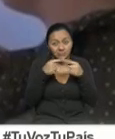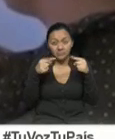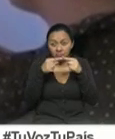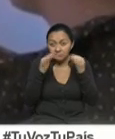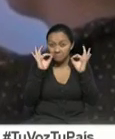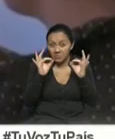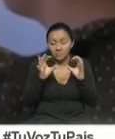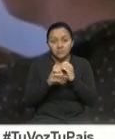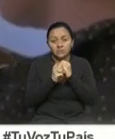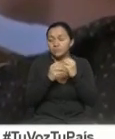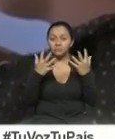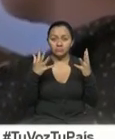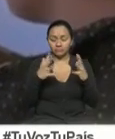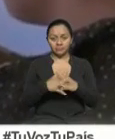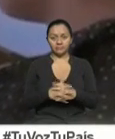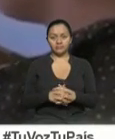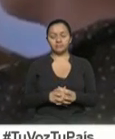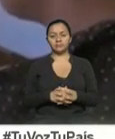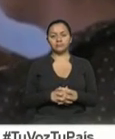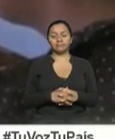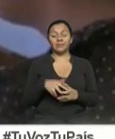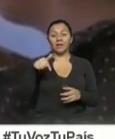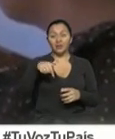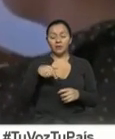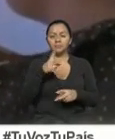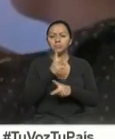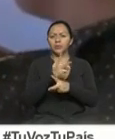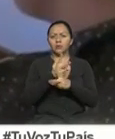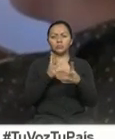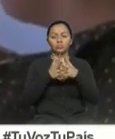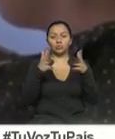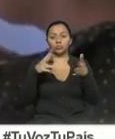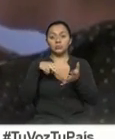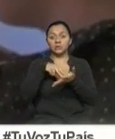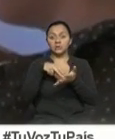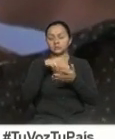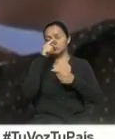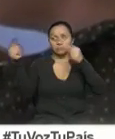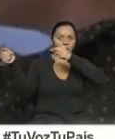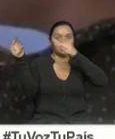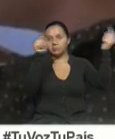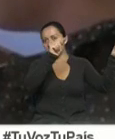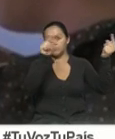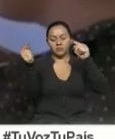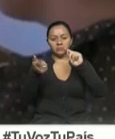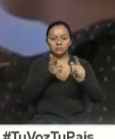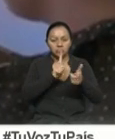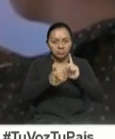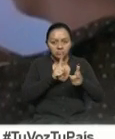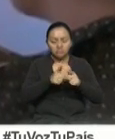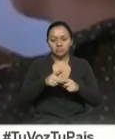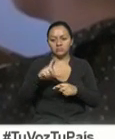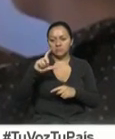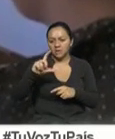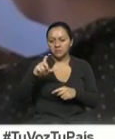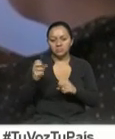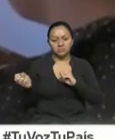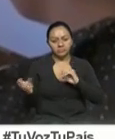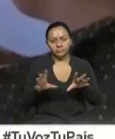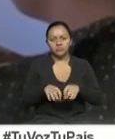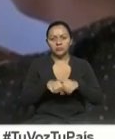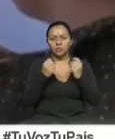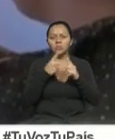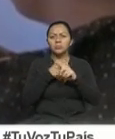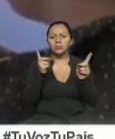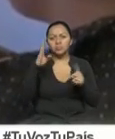seguridad. Las cosas allí eran peligrosas, los sirios siempre están peleándose, bebiendo, rompiendo vasos, hacían de todo y la policía no decía